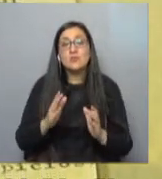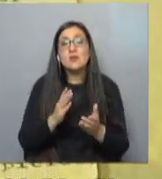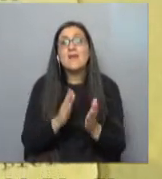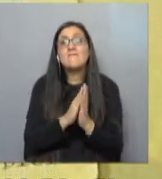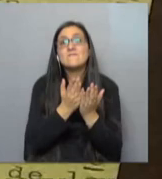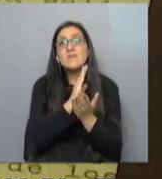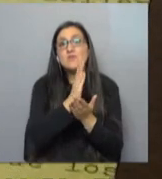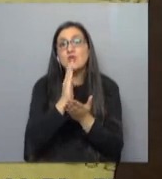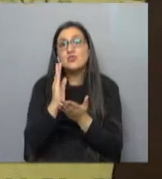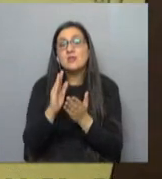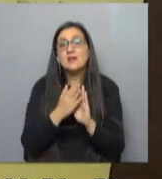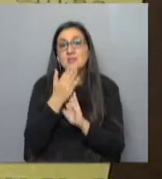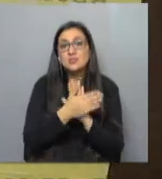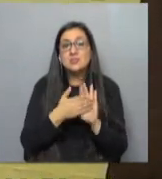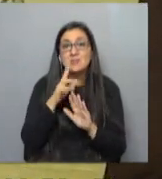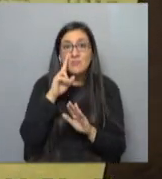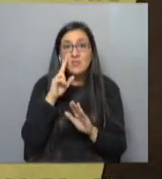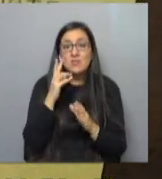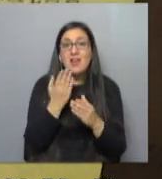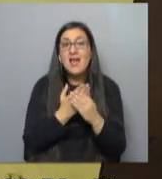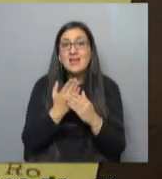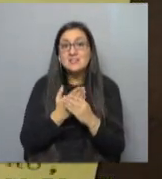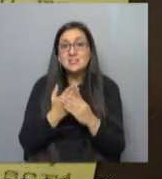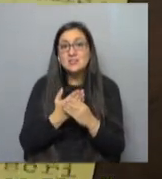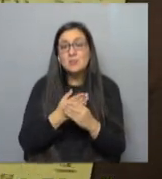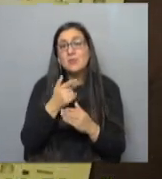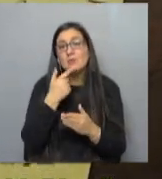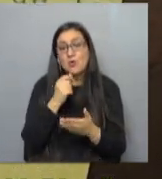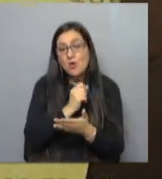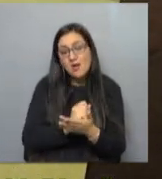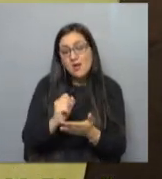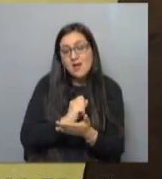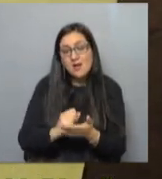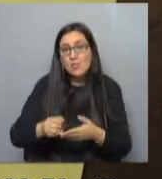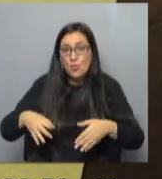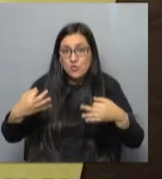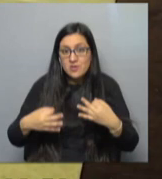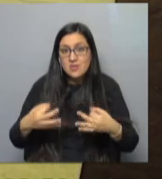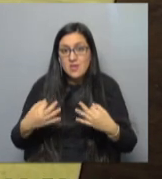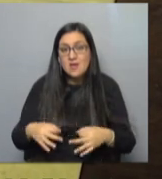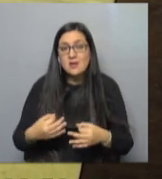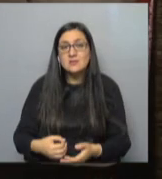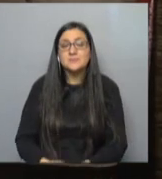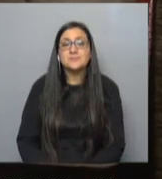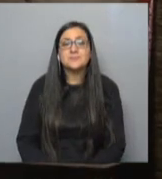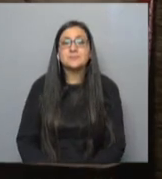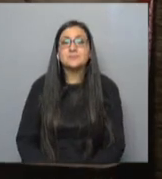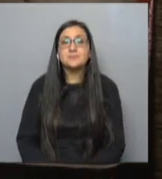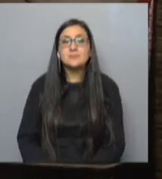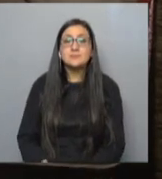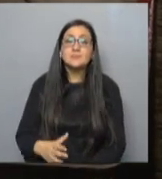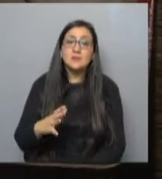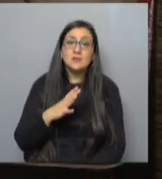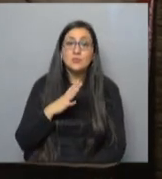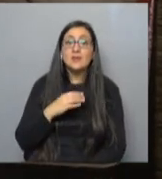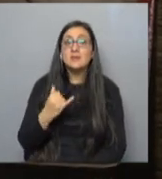nacional estamos yendo el archivo literario su correspondencia originales documentos de atención a maría esther y bueno y que hoy conservar la